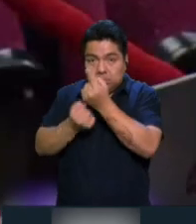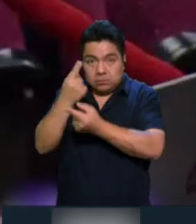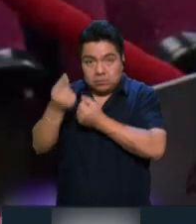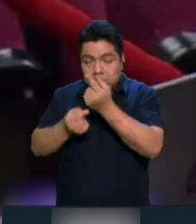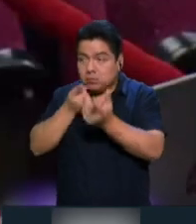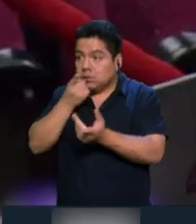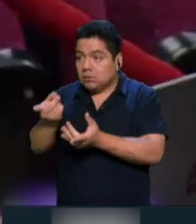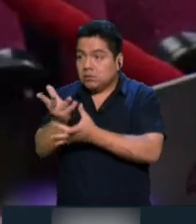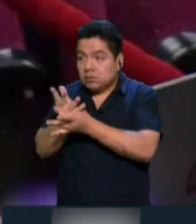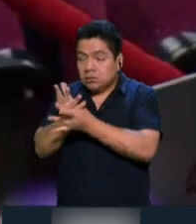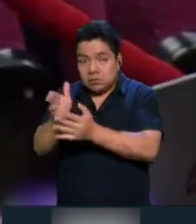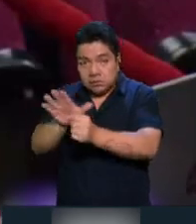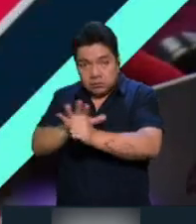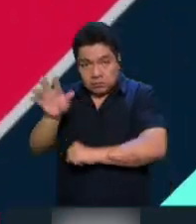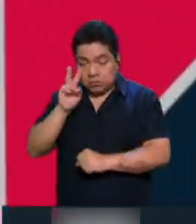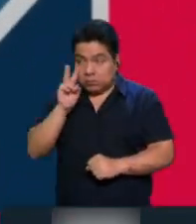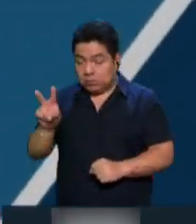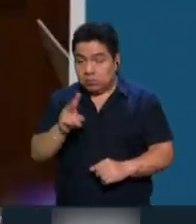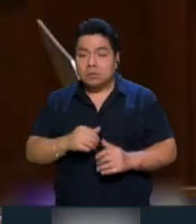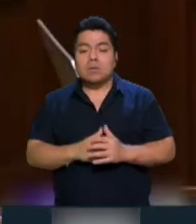ellos.